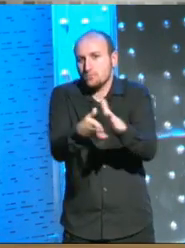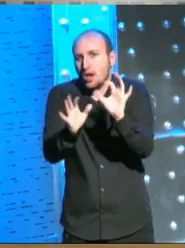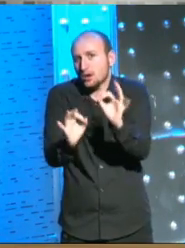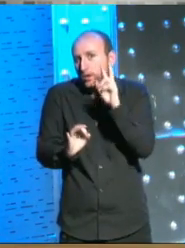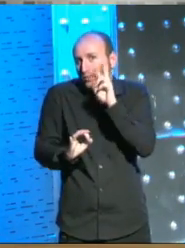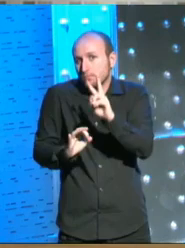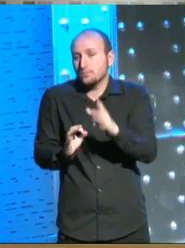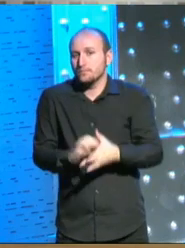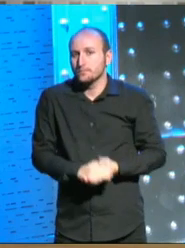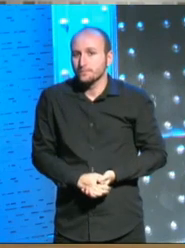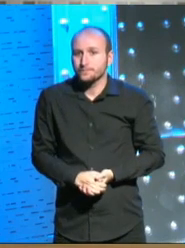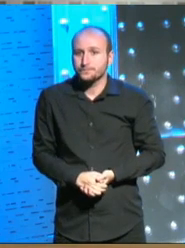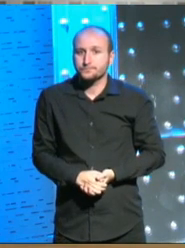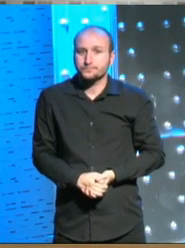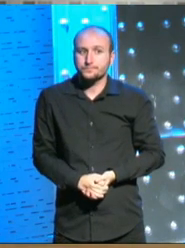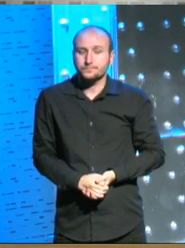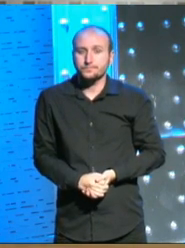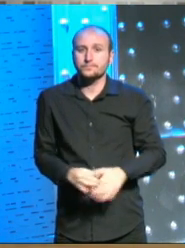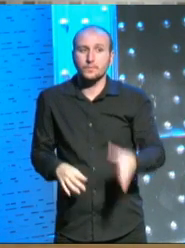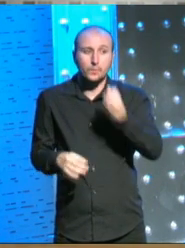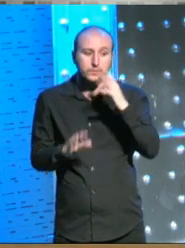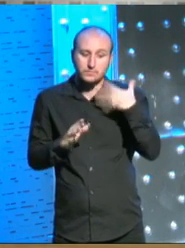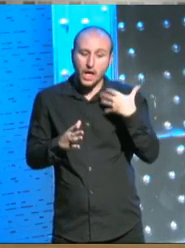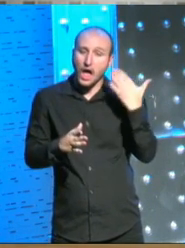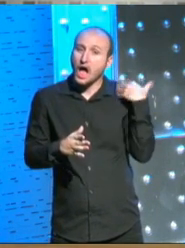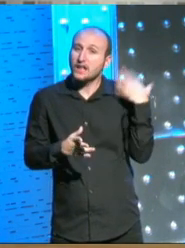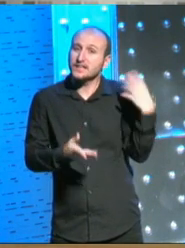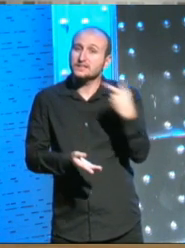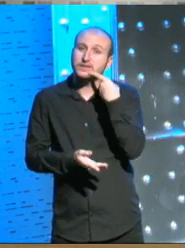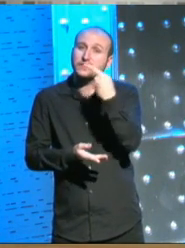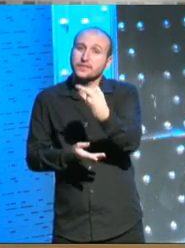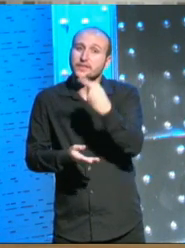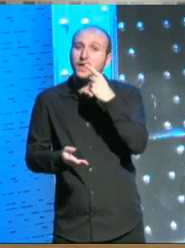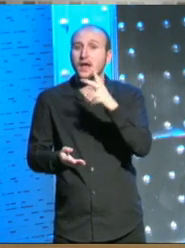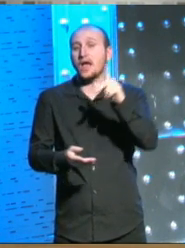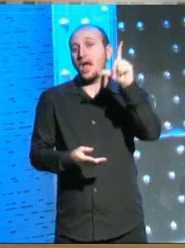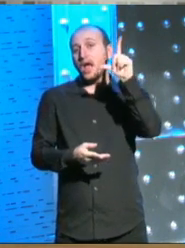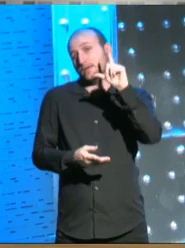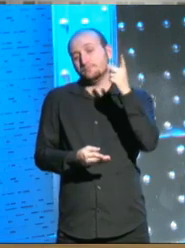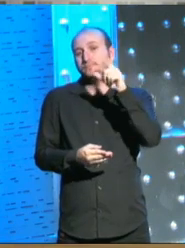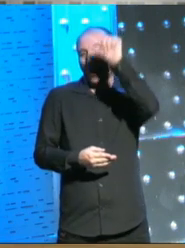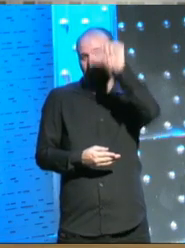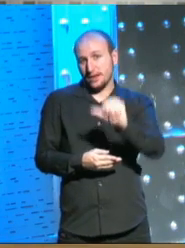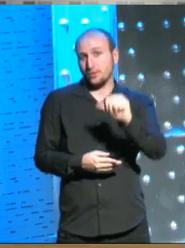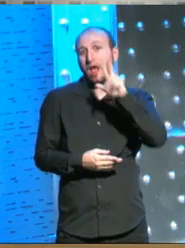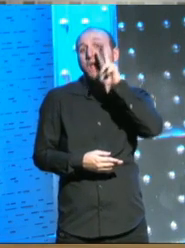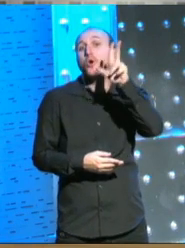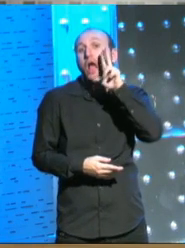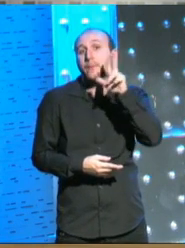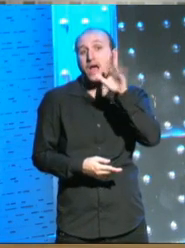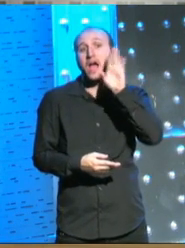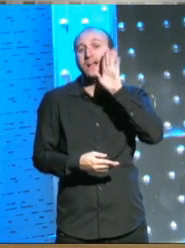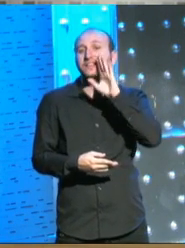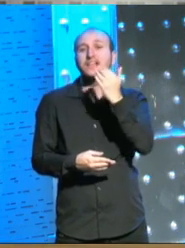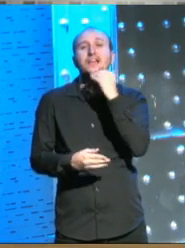el hipopótamo, ¿no? Bien, les decía que el hipocampo el caballito de mar es un animal tan